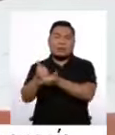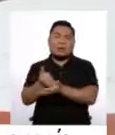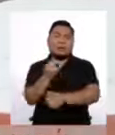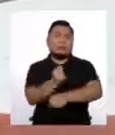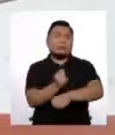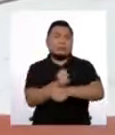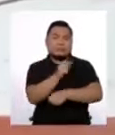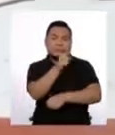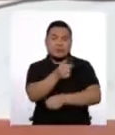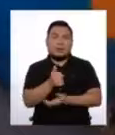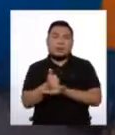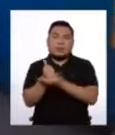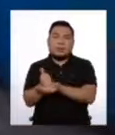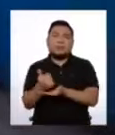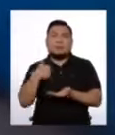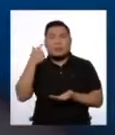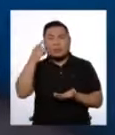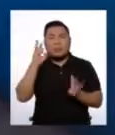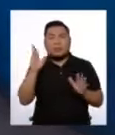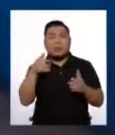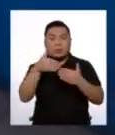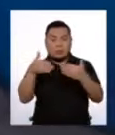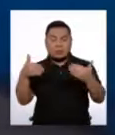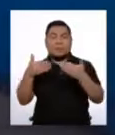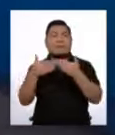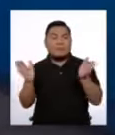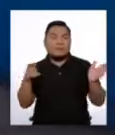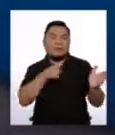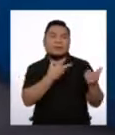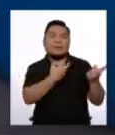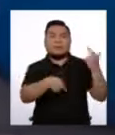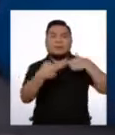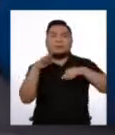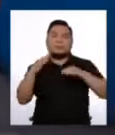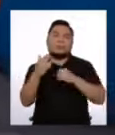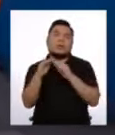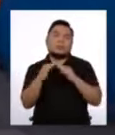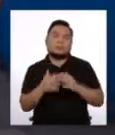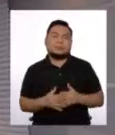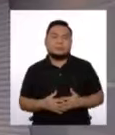parroquia del distrito y espera que se reabran las fronteras para regresar a sus destinos.